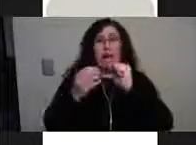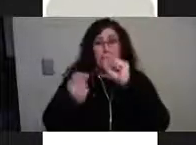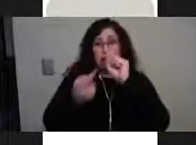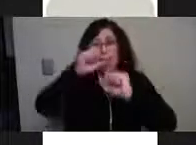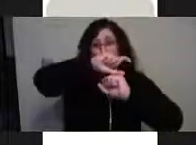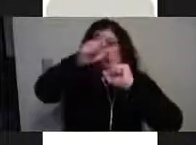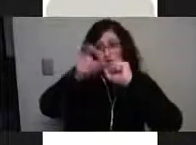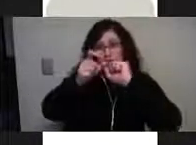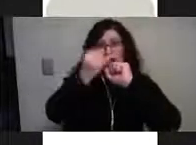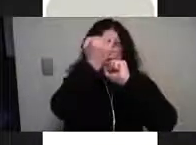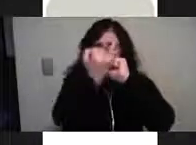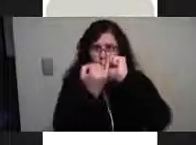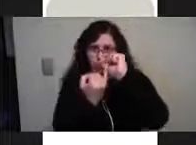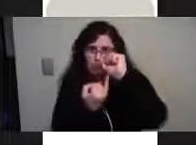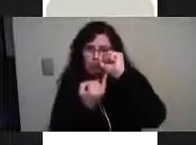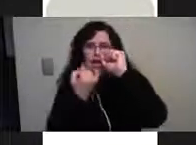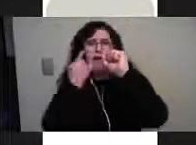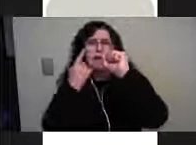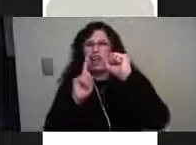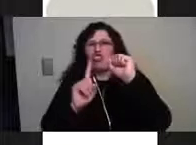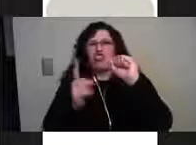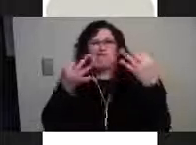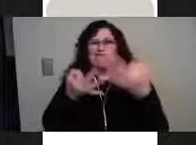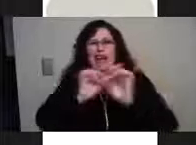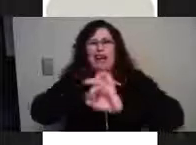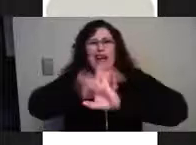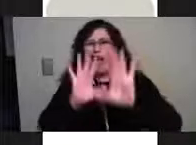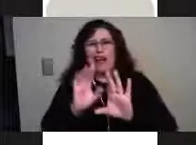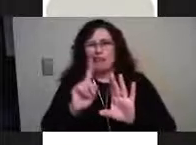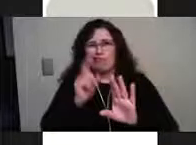que sin embargo esa orden no es precisa, no es 100%